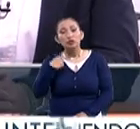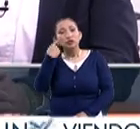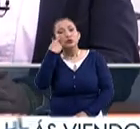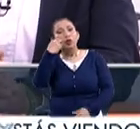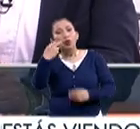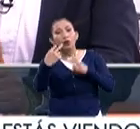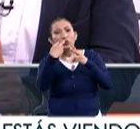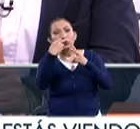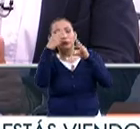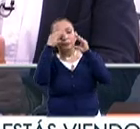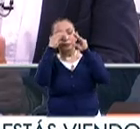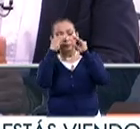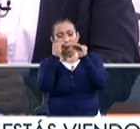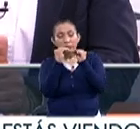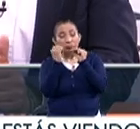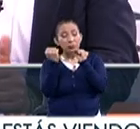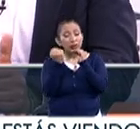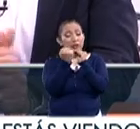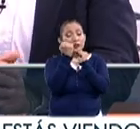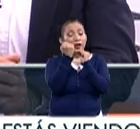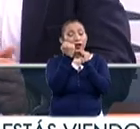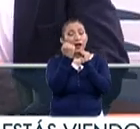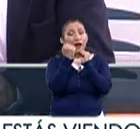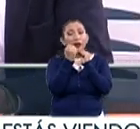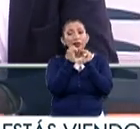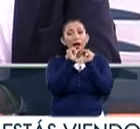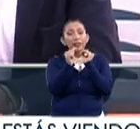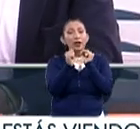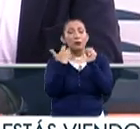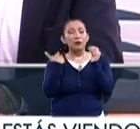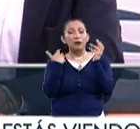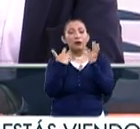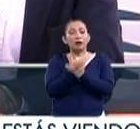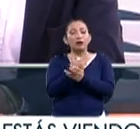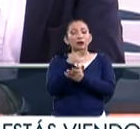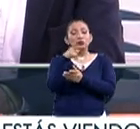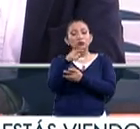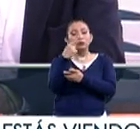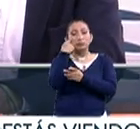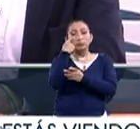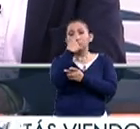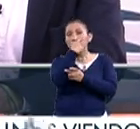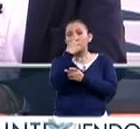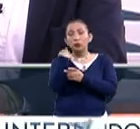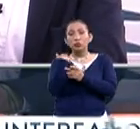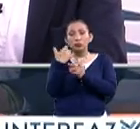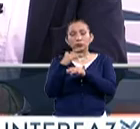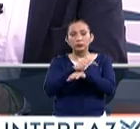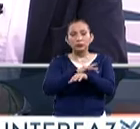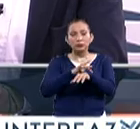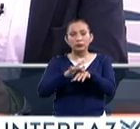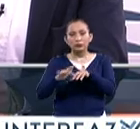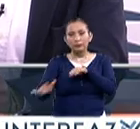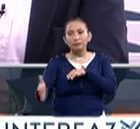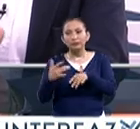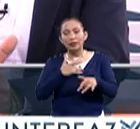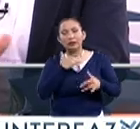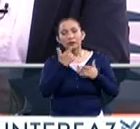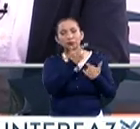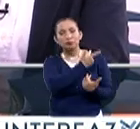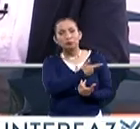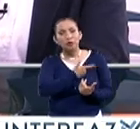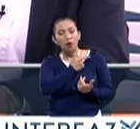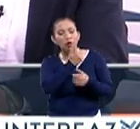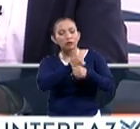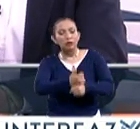sin mirarme, de tal suerte que nada me desconcierte, ni tu vista, ni tu roce, para no sentir un goce,